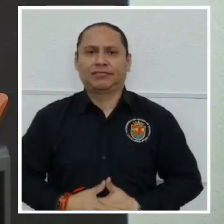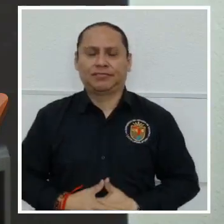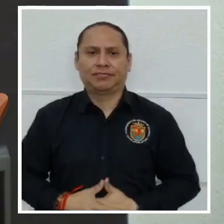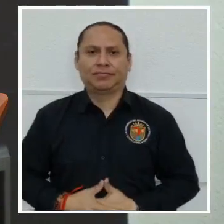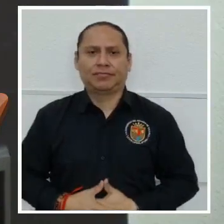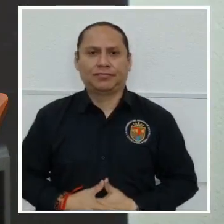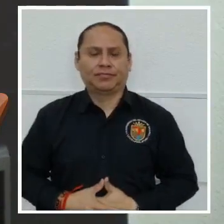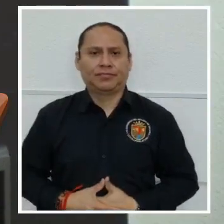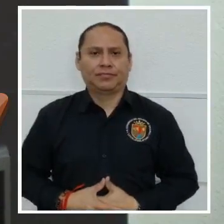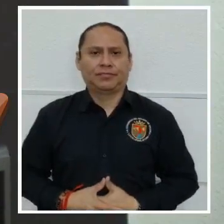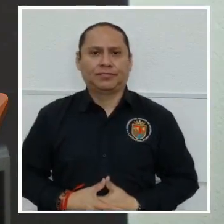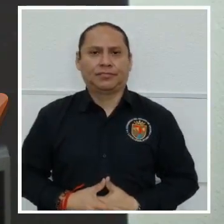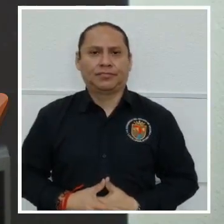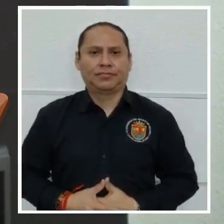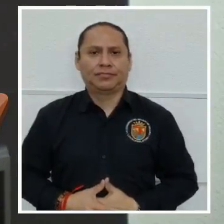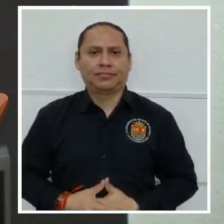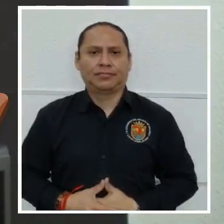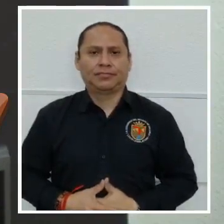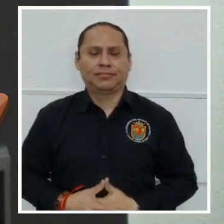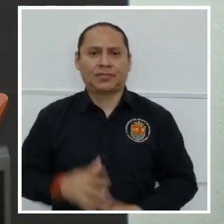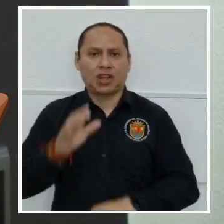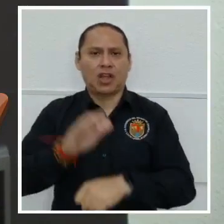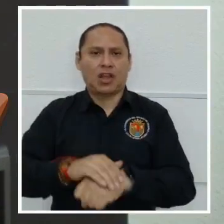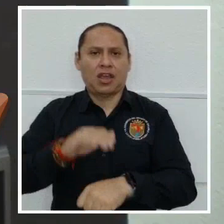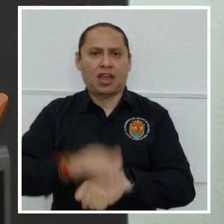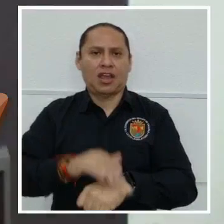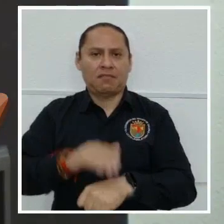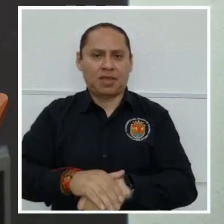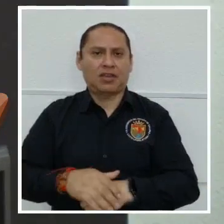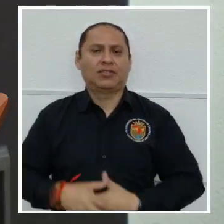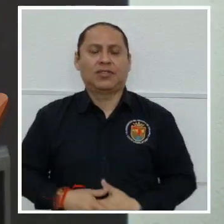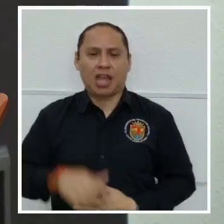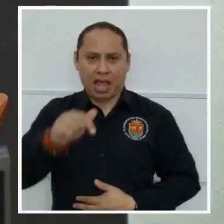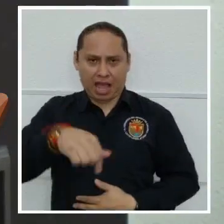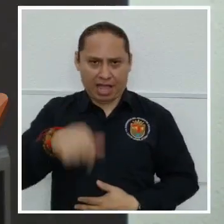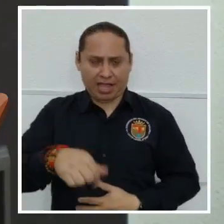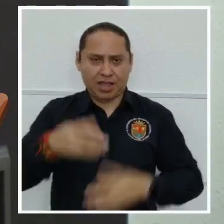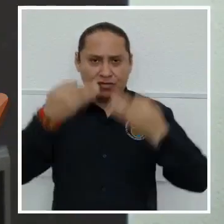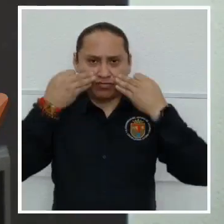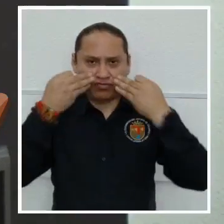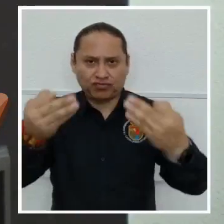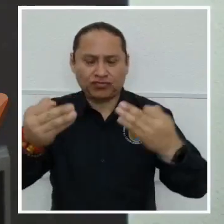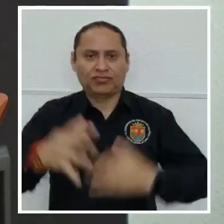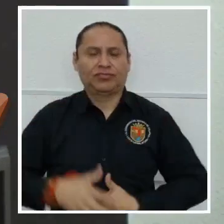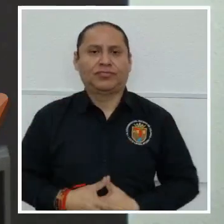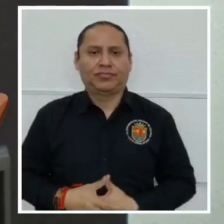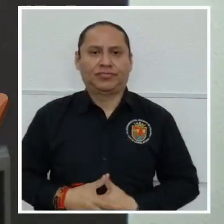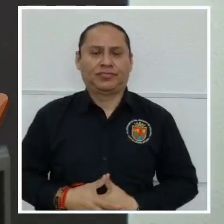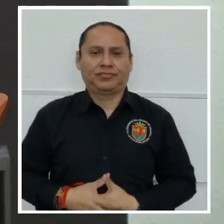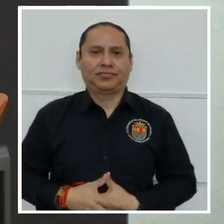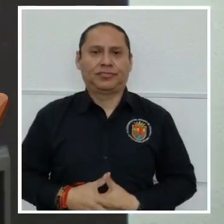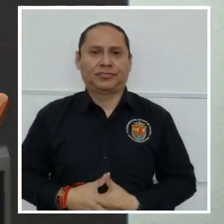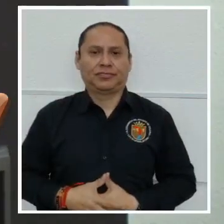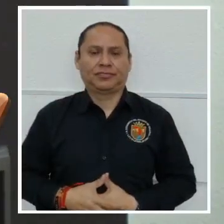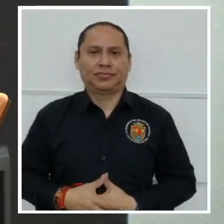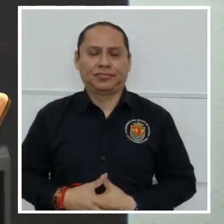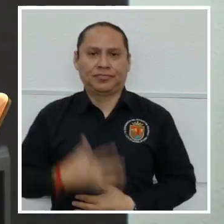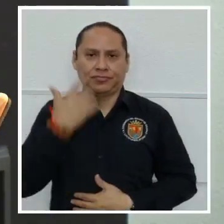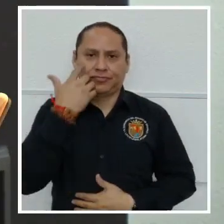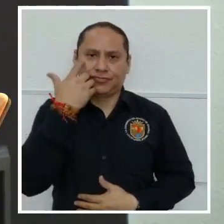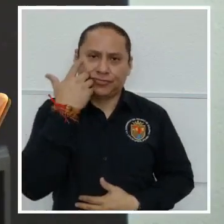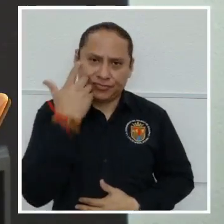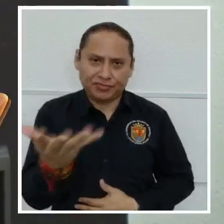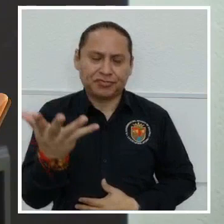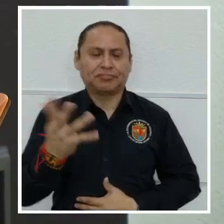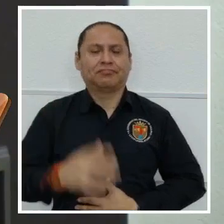digitales a Amigas y amigos que se encuentran en esta sala quiero si me lo permiten